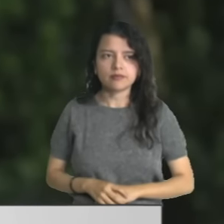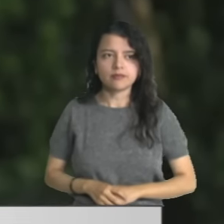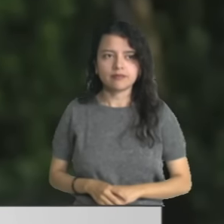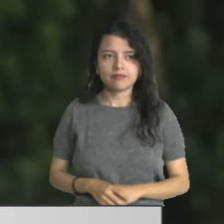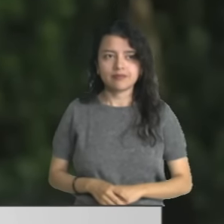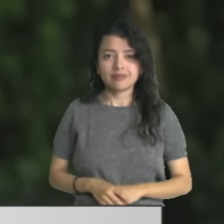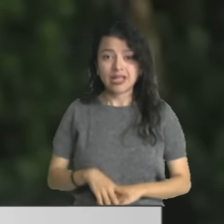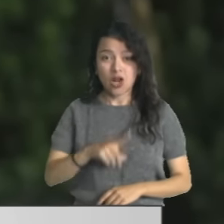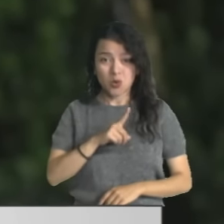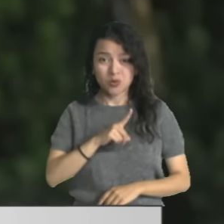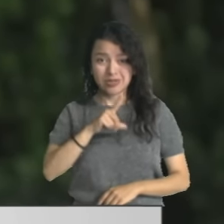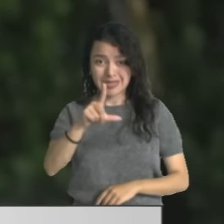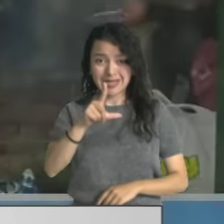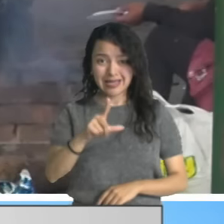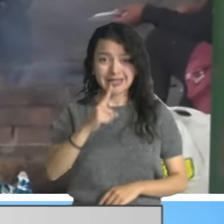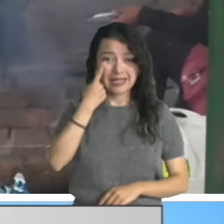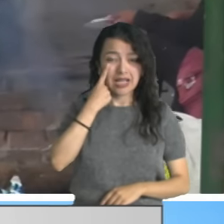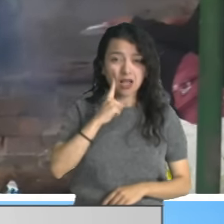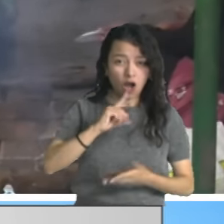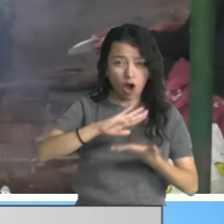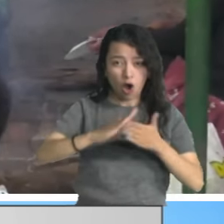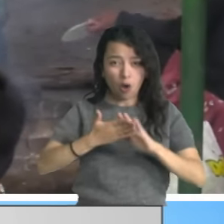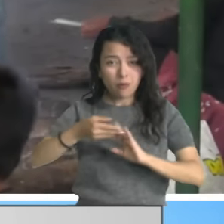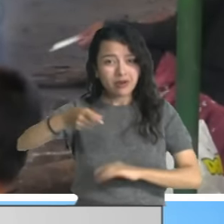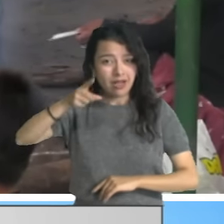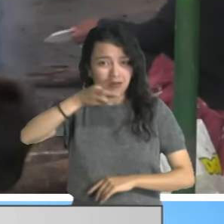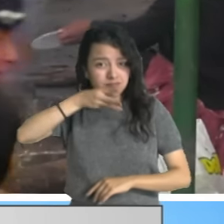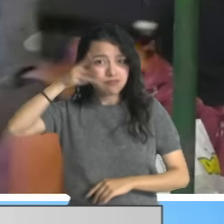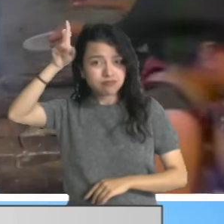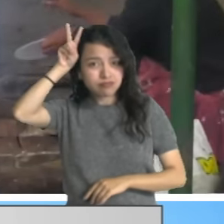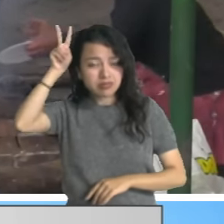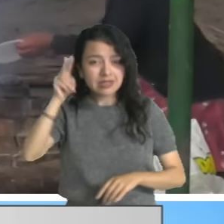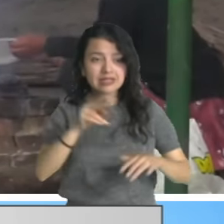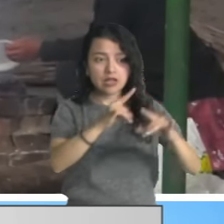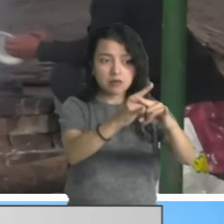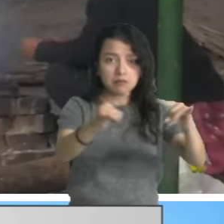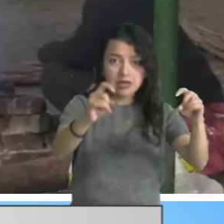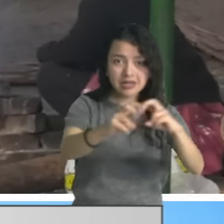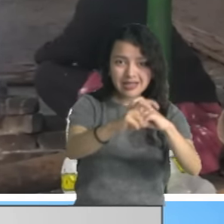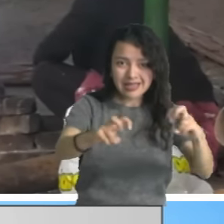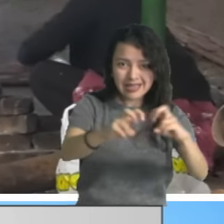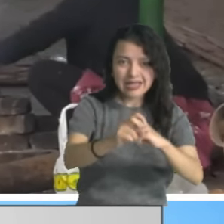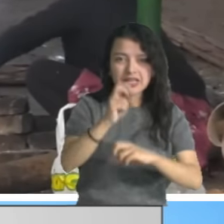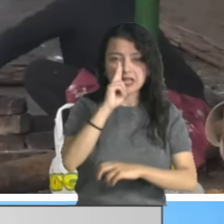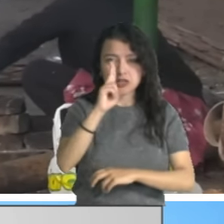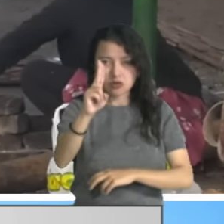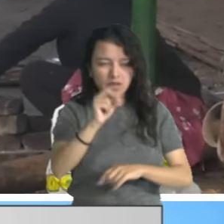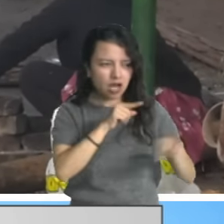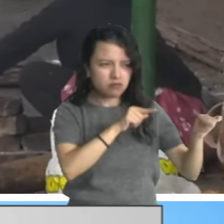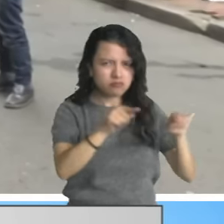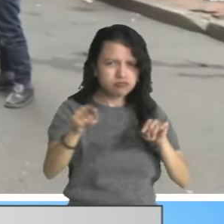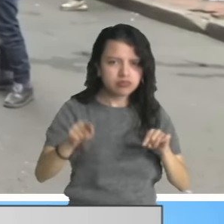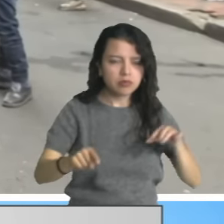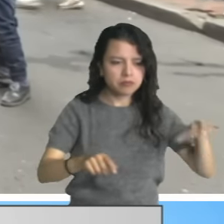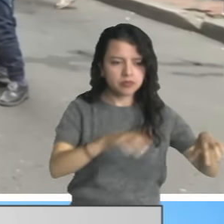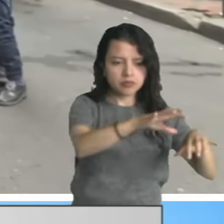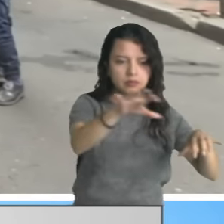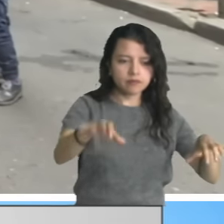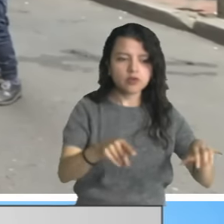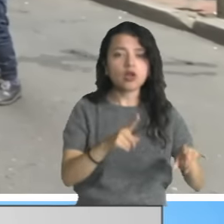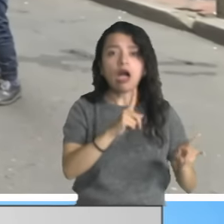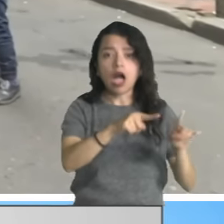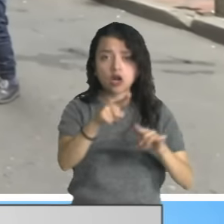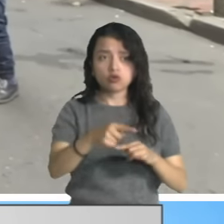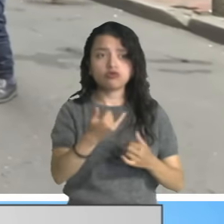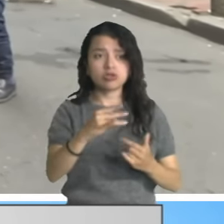de la comunidad en Vera que están asentados en el Parque Nacional y diferentes puntos de la ciudad de Bogotá hoy tienen millonarios contratos con la administración